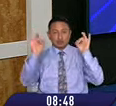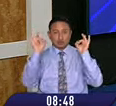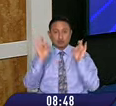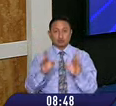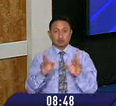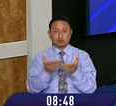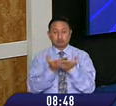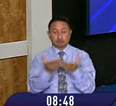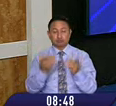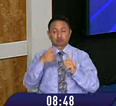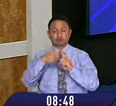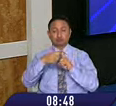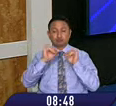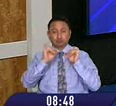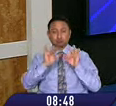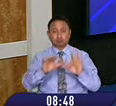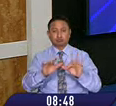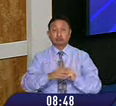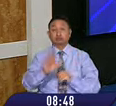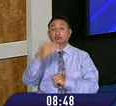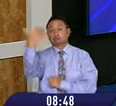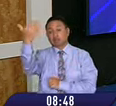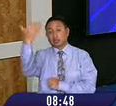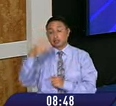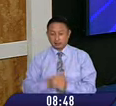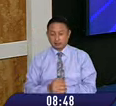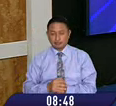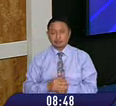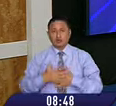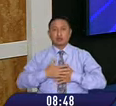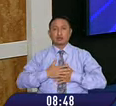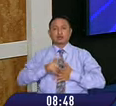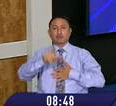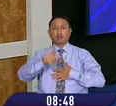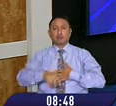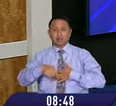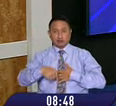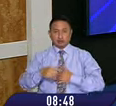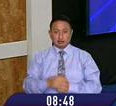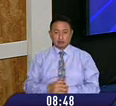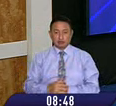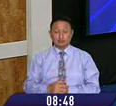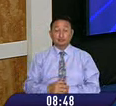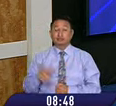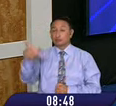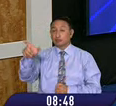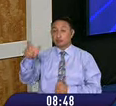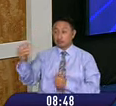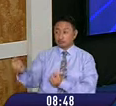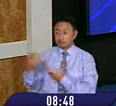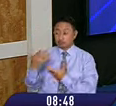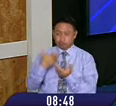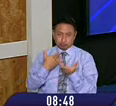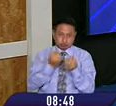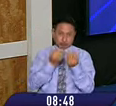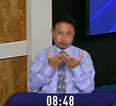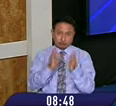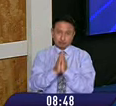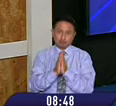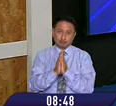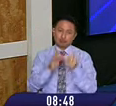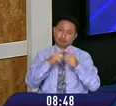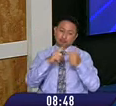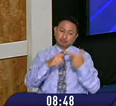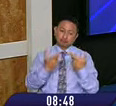nuestras mejores energías, nuestros parabienes para el alcalde, pero nosotros como sujetos en los cuales somos las voces del pueblo, también estaremos solicitando